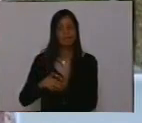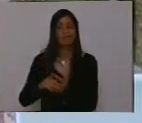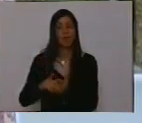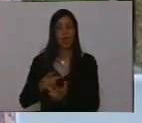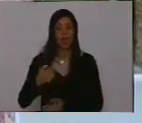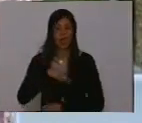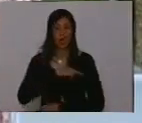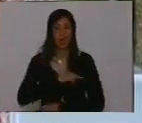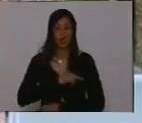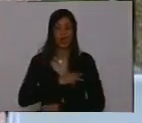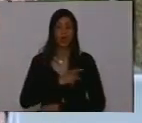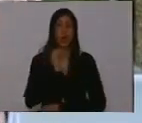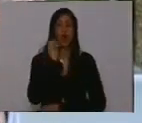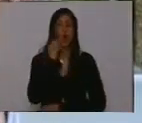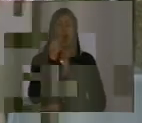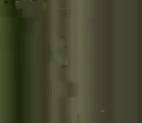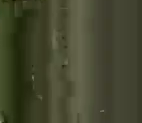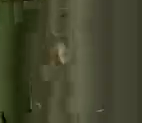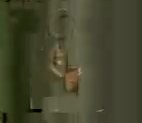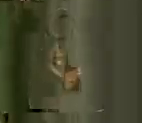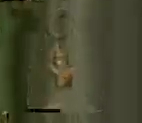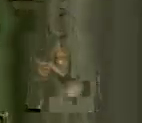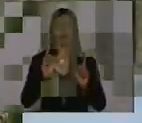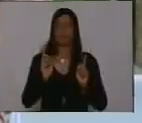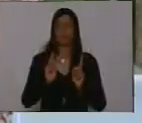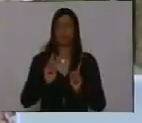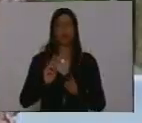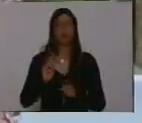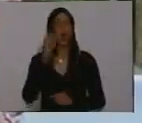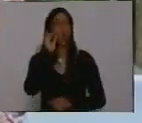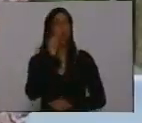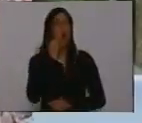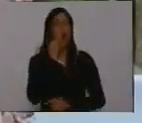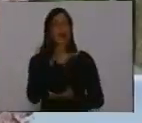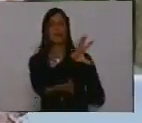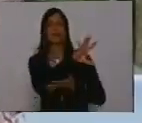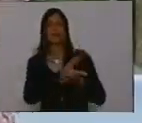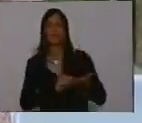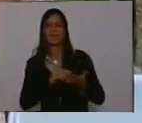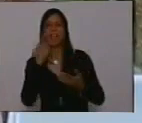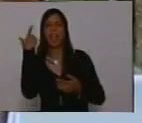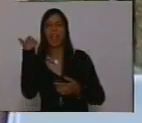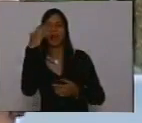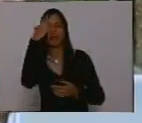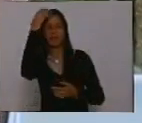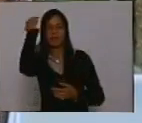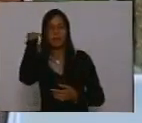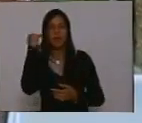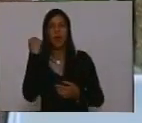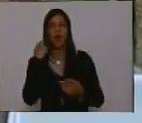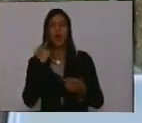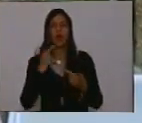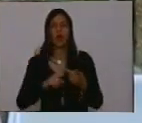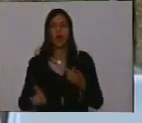Nosotros no somos cualquier juventud. Somos la juventud heredera de Argimiro Gabaldón, de Jorge Rodríguez, de Livia Gubernet.